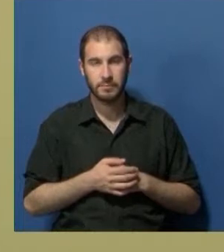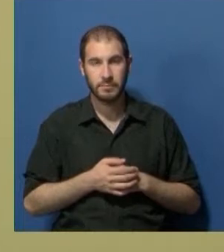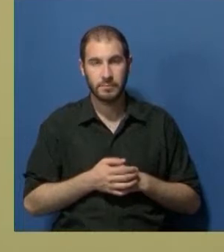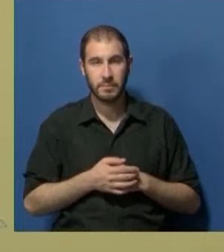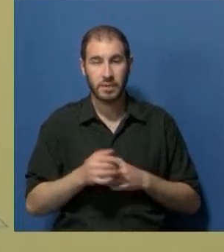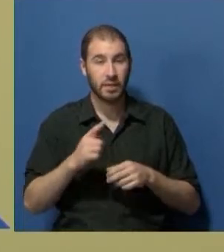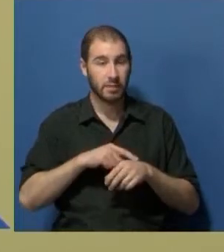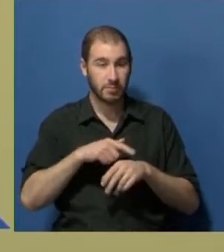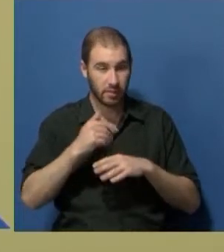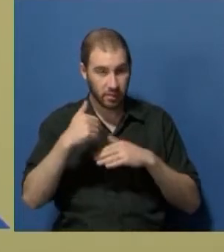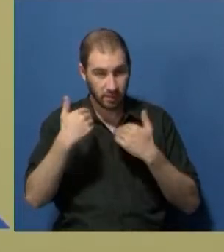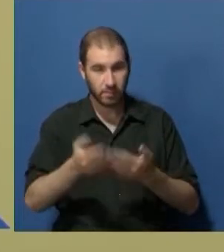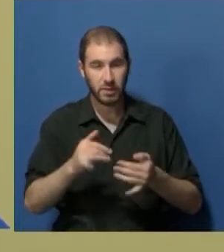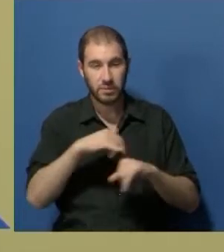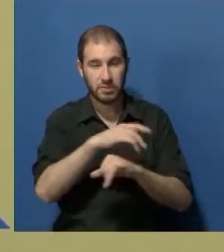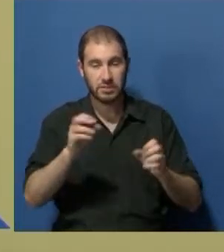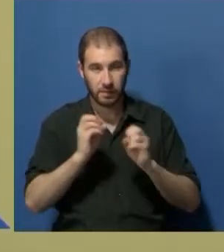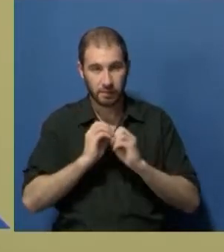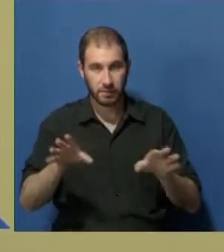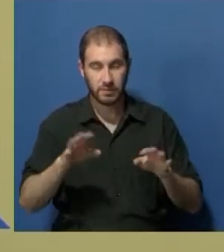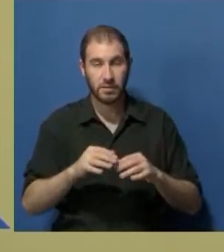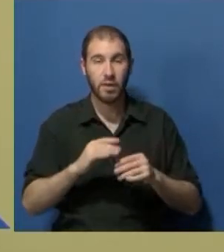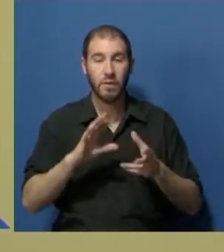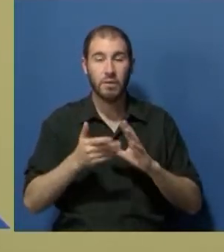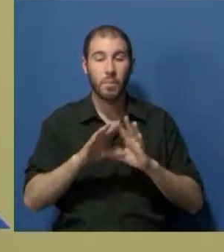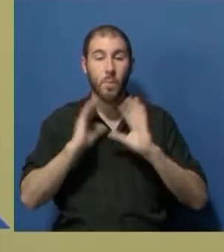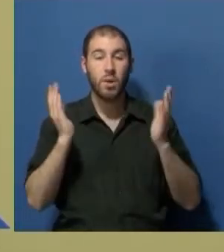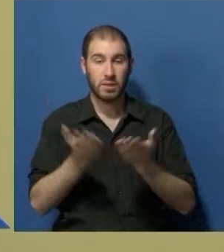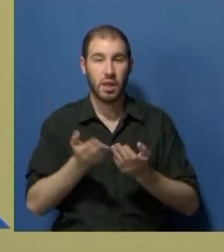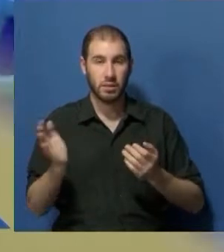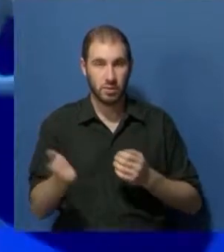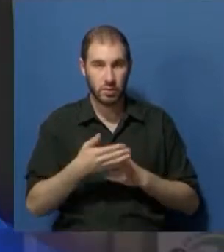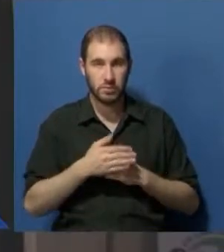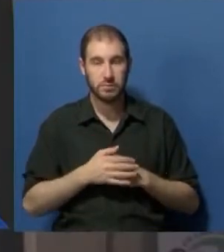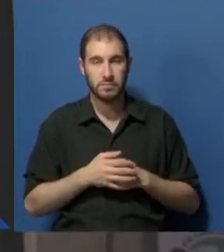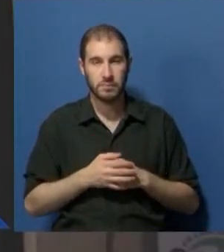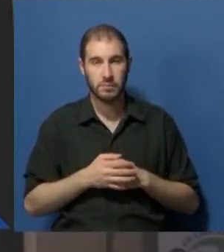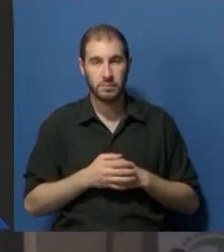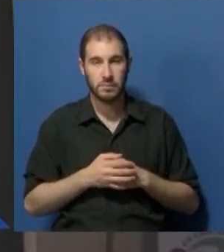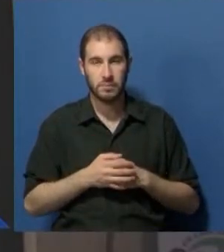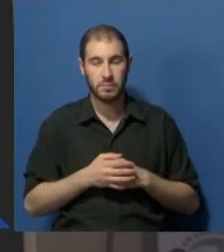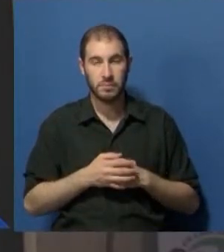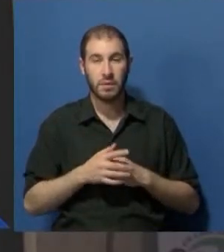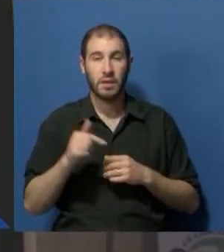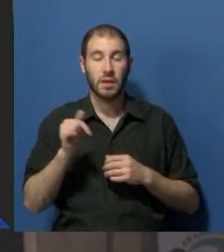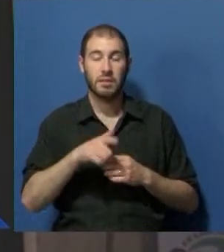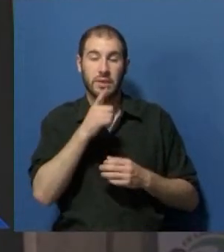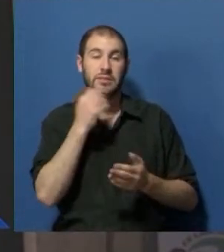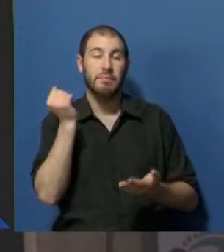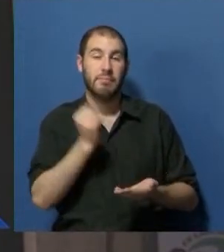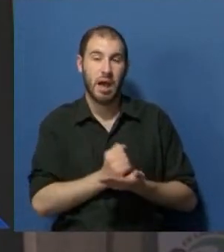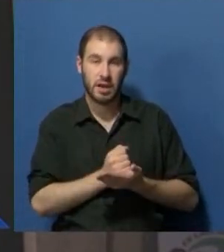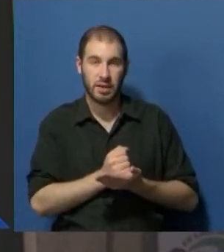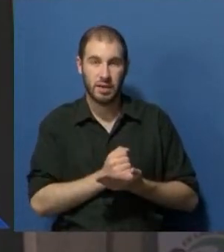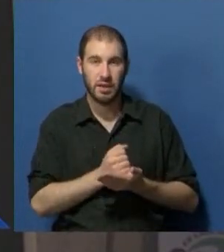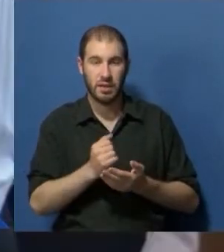al ratito de saberse la noticia, cómo esto impactó en todo el mundo, ¿no es cierto? Sí, y claro. sin lugar a dudas, bueno, esto marca